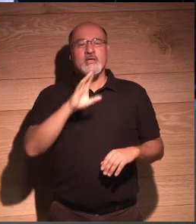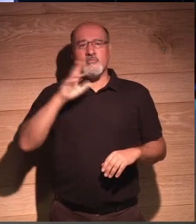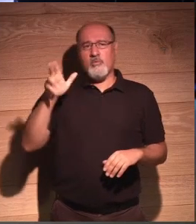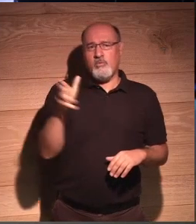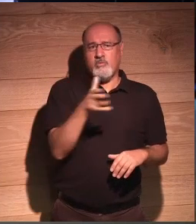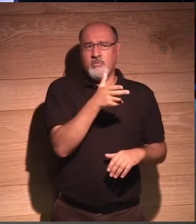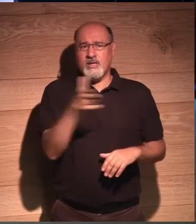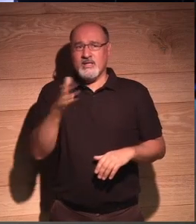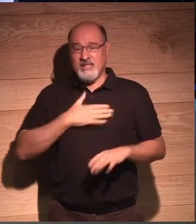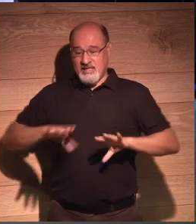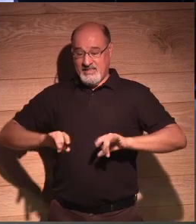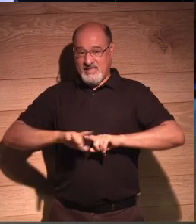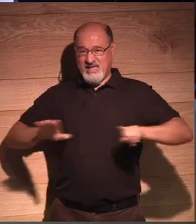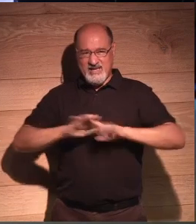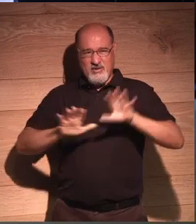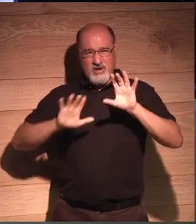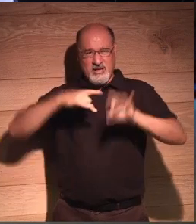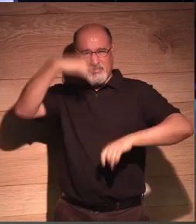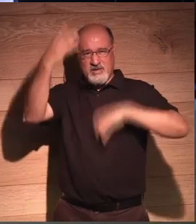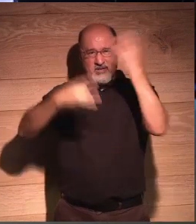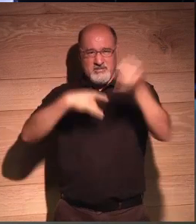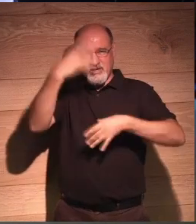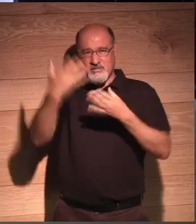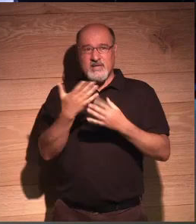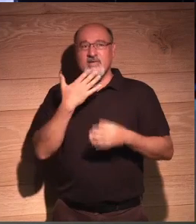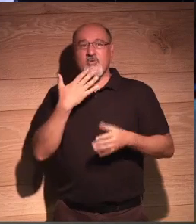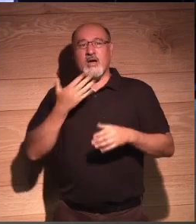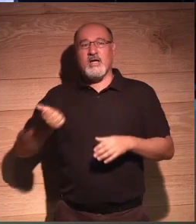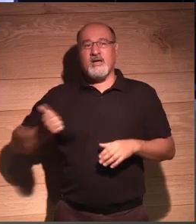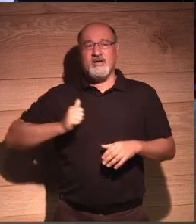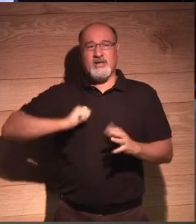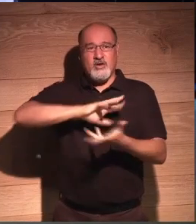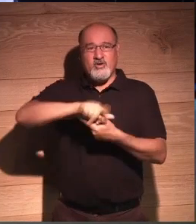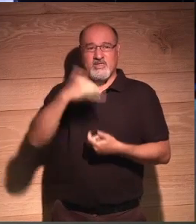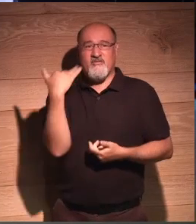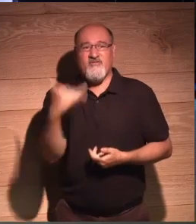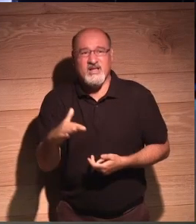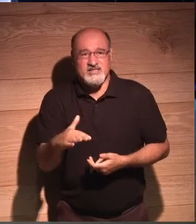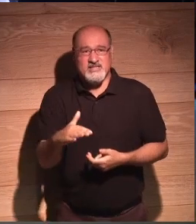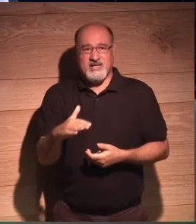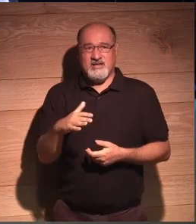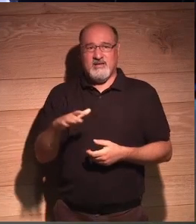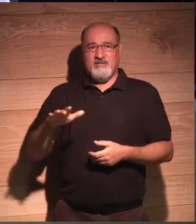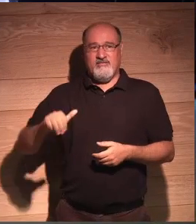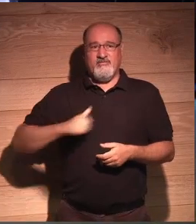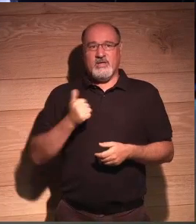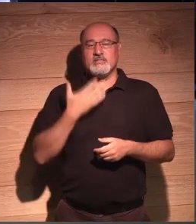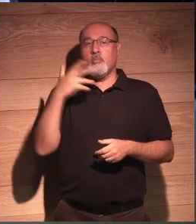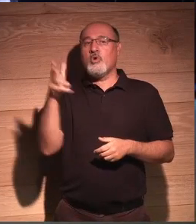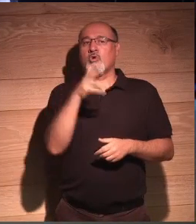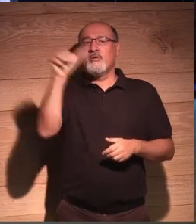filmó en la Tierra. Tú te refieres a la fake news esta. Pues un falso documental